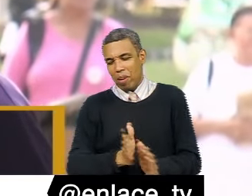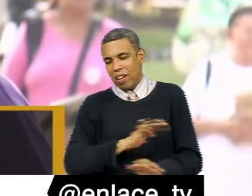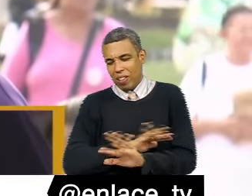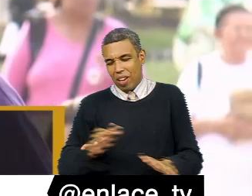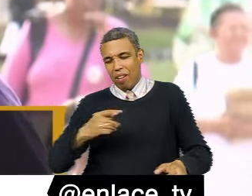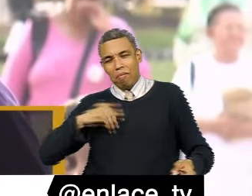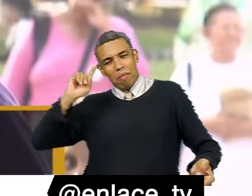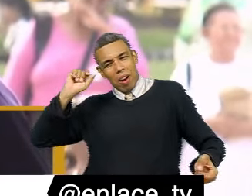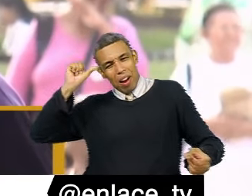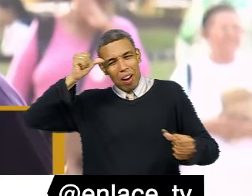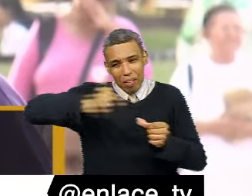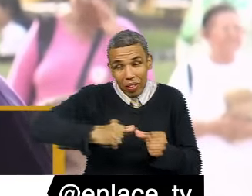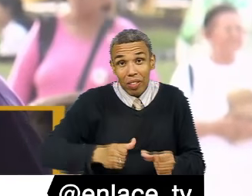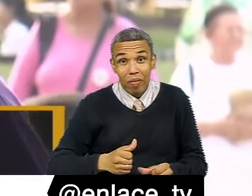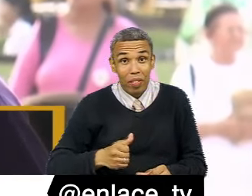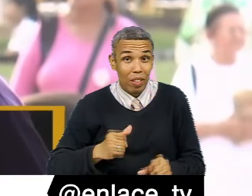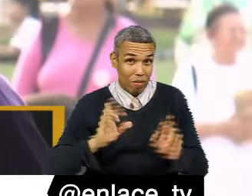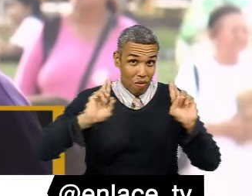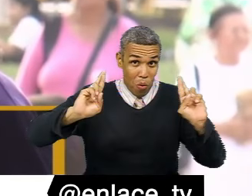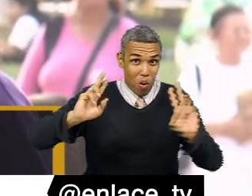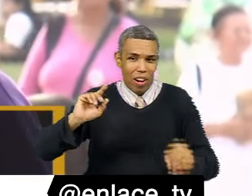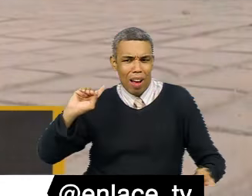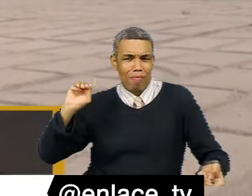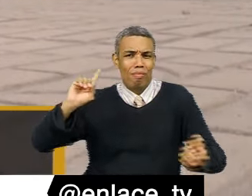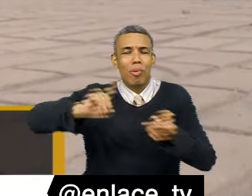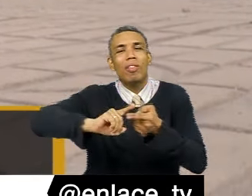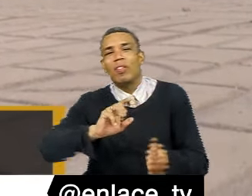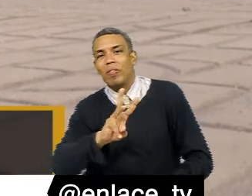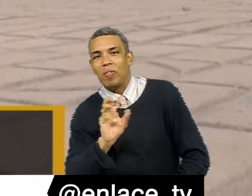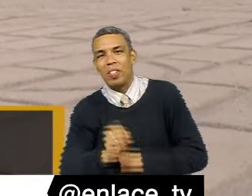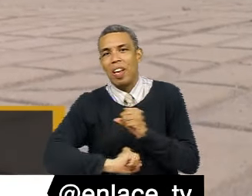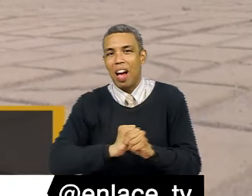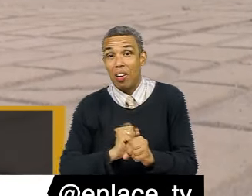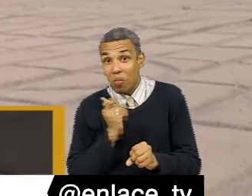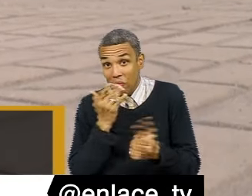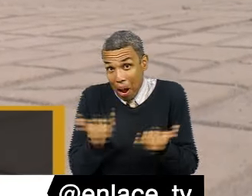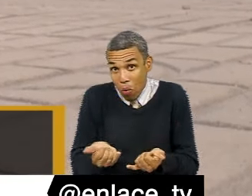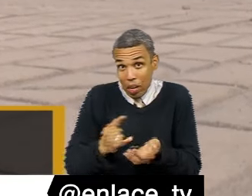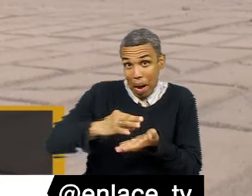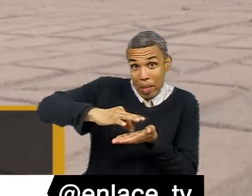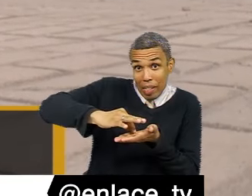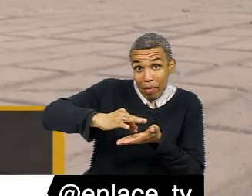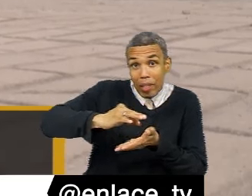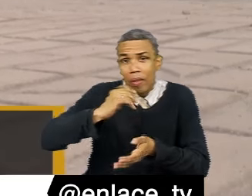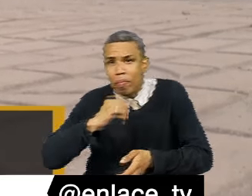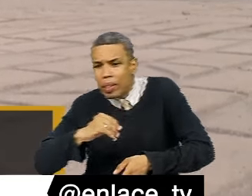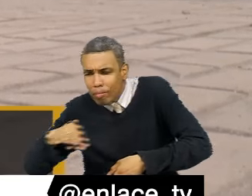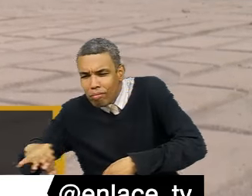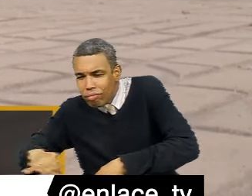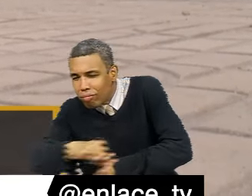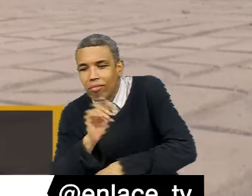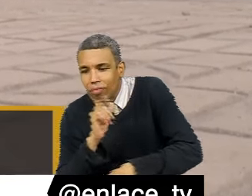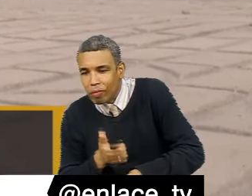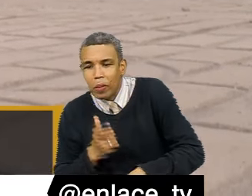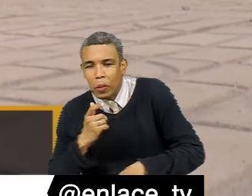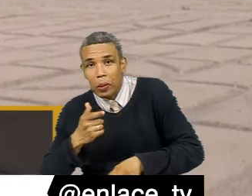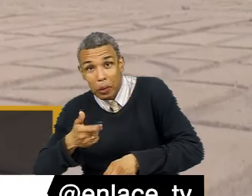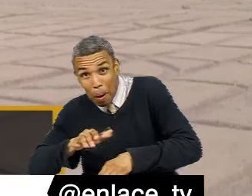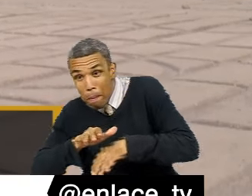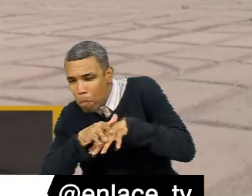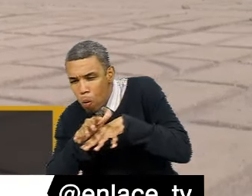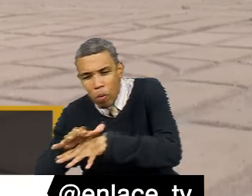país, para las mujeres que hemos vivido en el cuerpo, en el alma, en nuestro nuestros territorios, el conflicto armado y